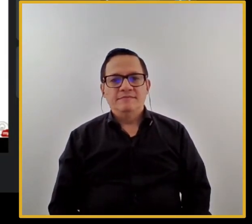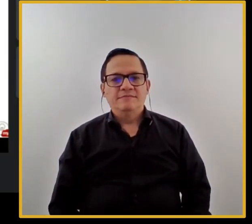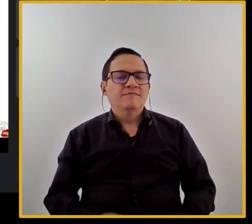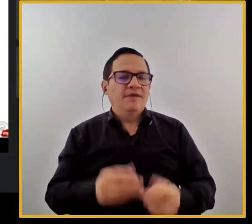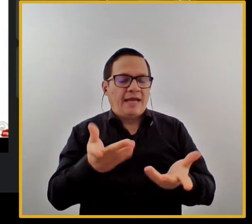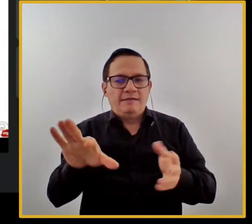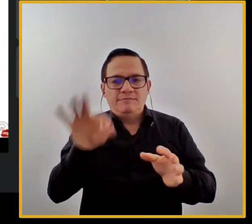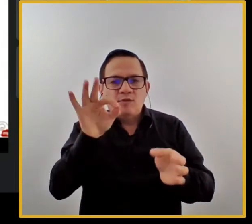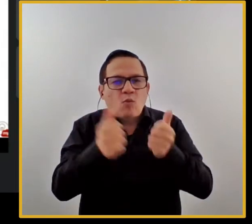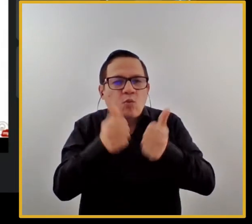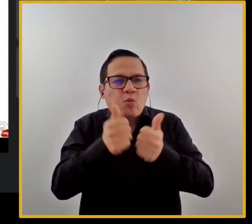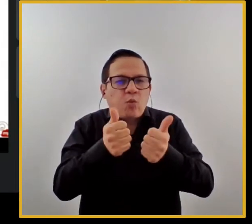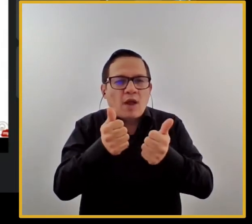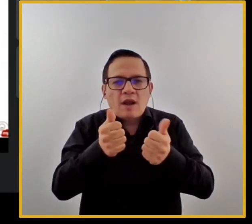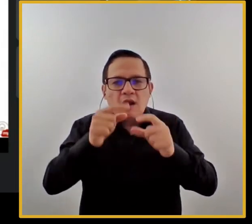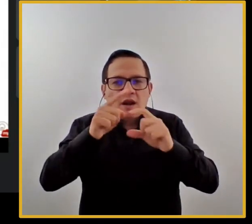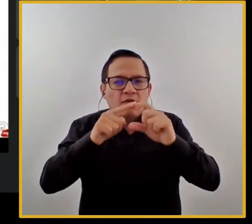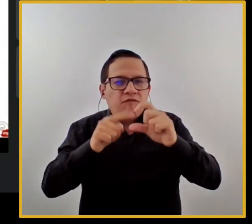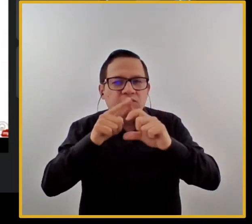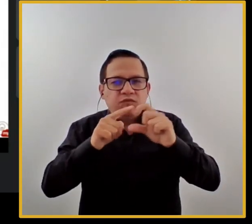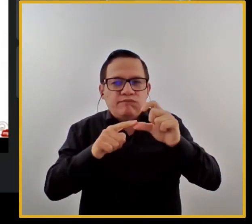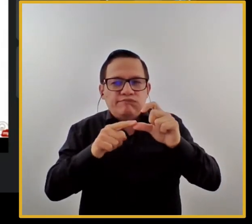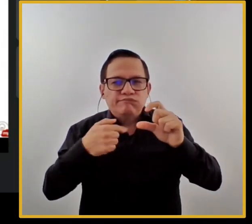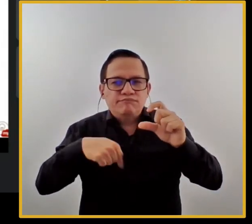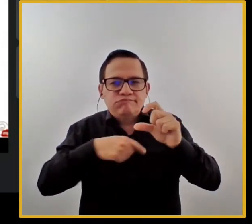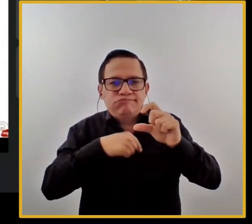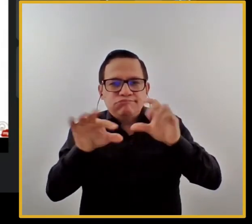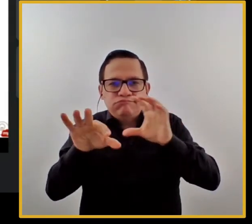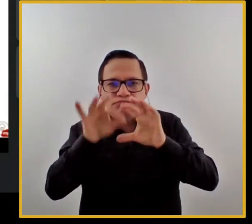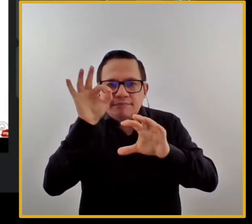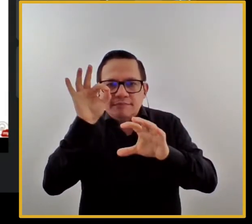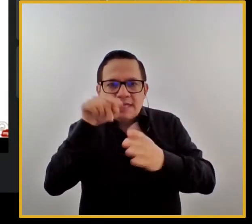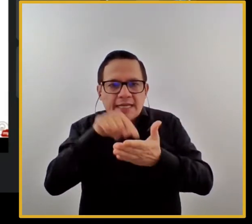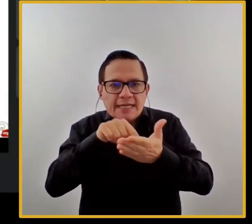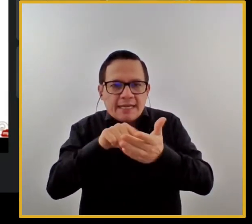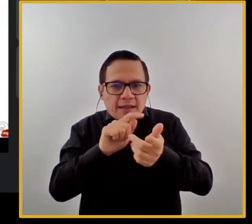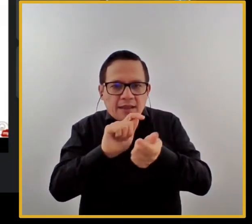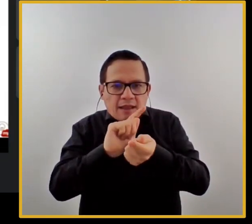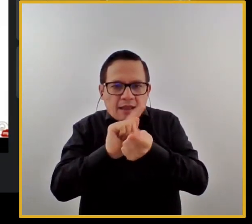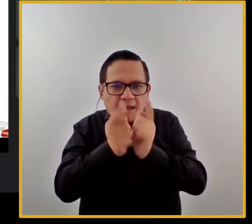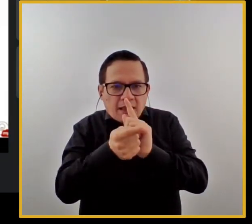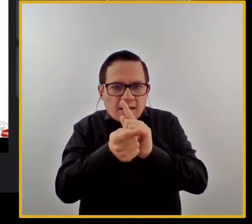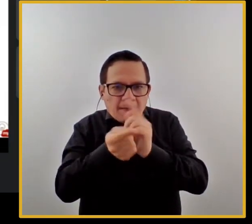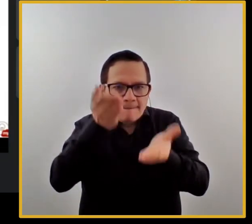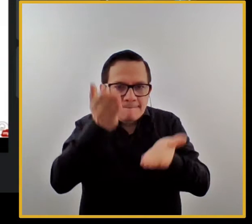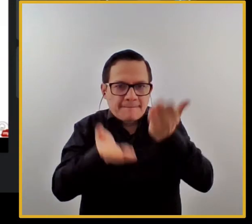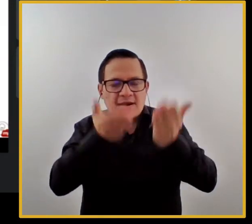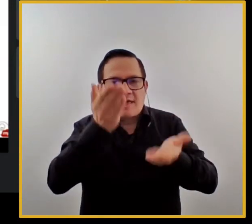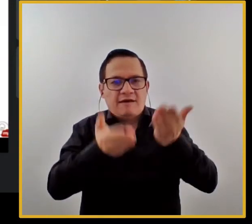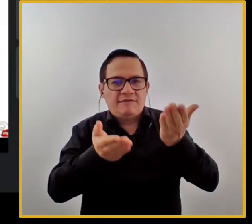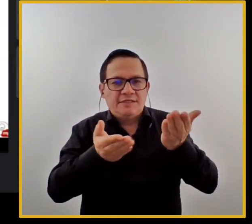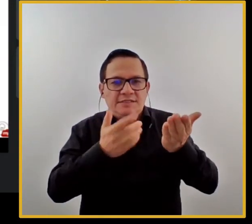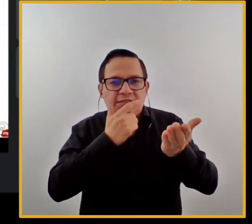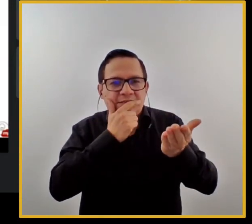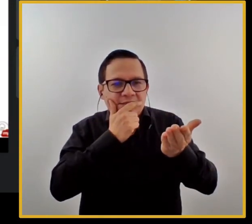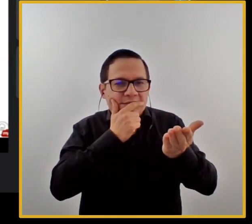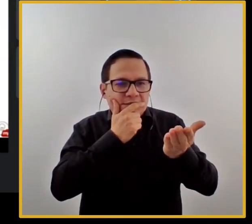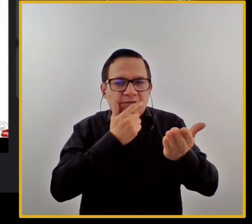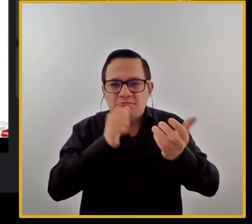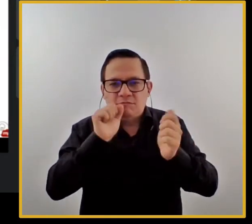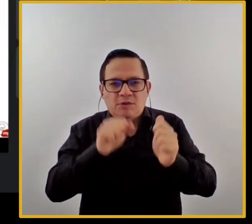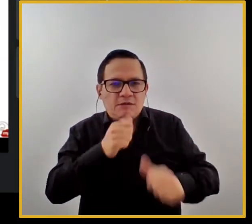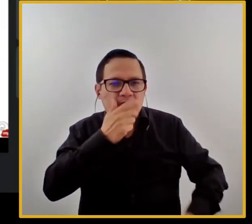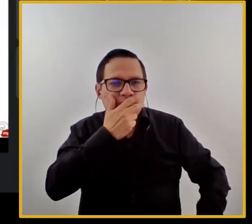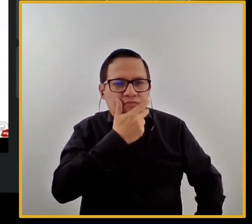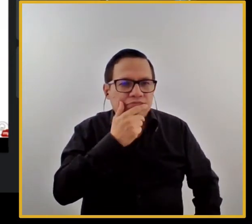cuál va a ser la función. Cuando nosotros vamos a hacer ese cambio de variable, pues nosotros podemos